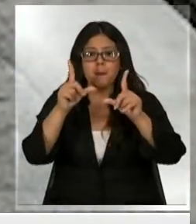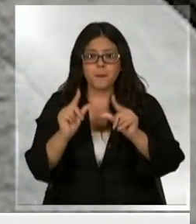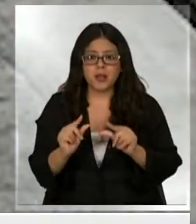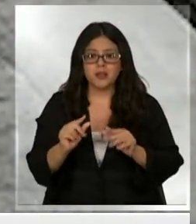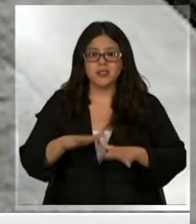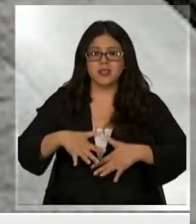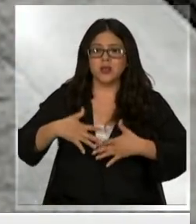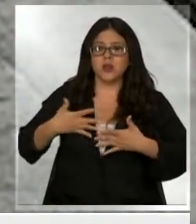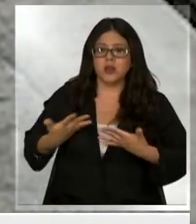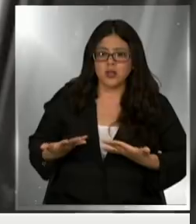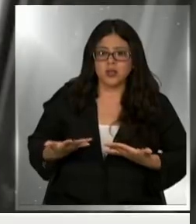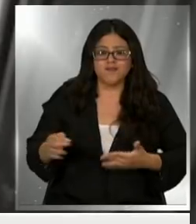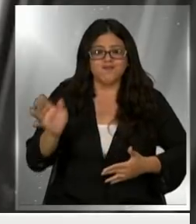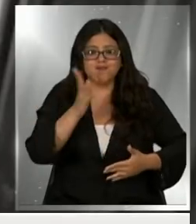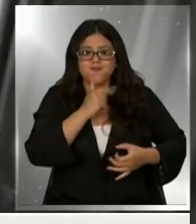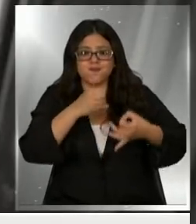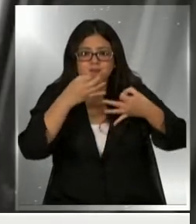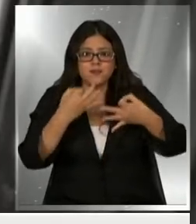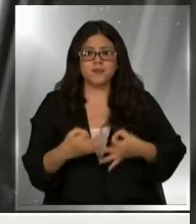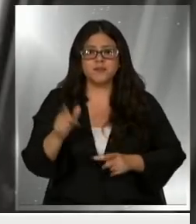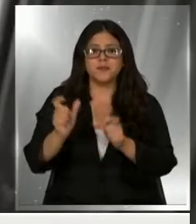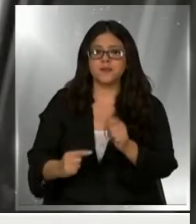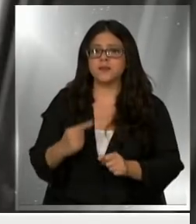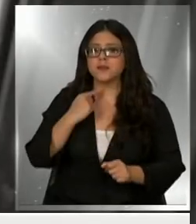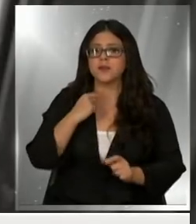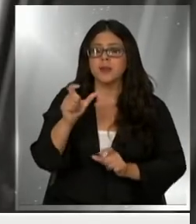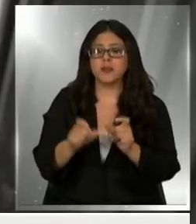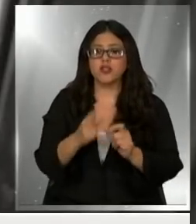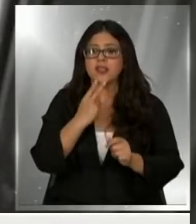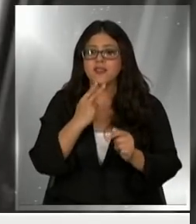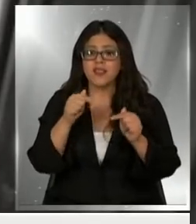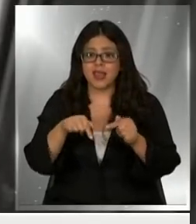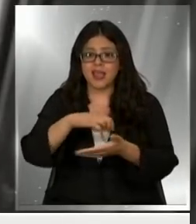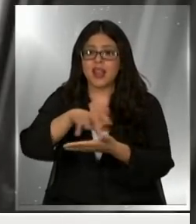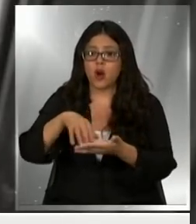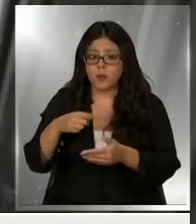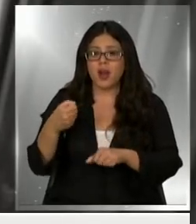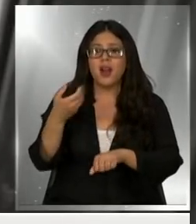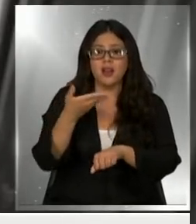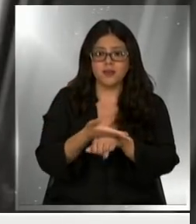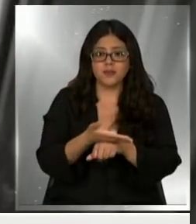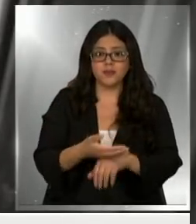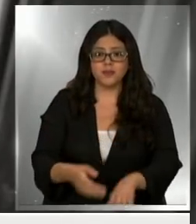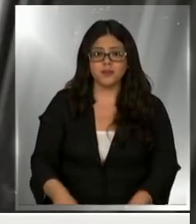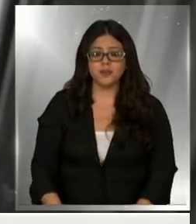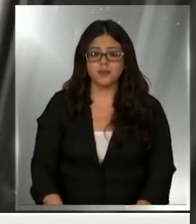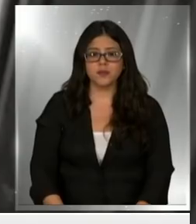sensación de desamparo que las víctimas y los residentes de Quinta Normal denuncian.